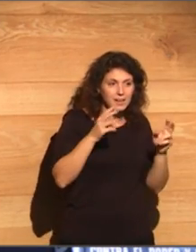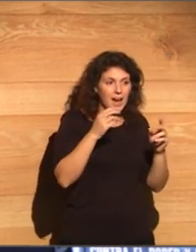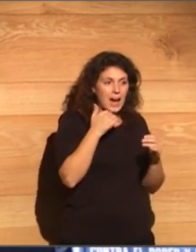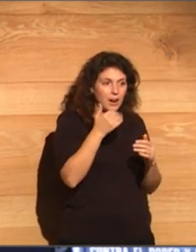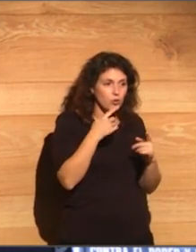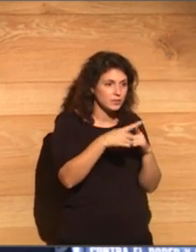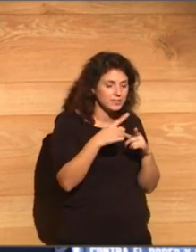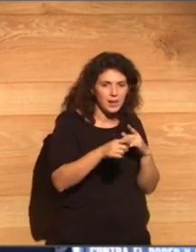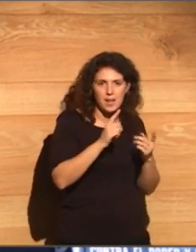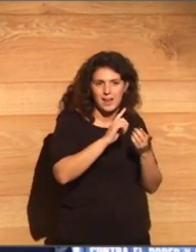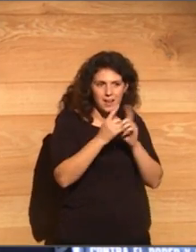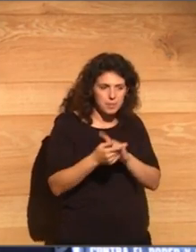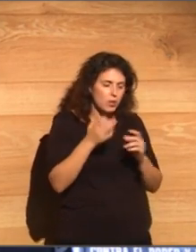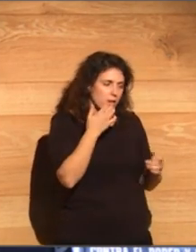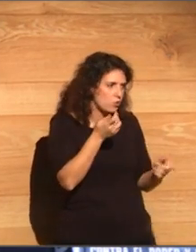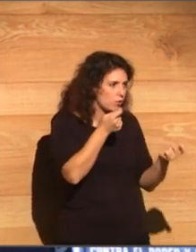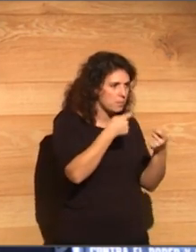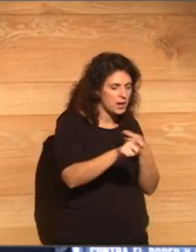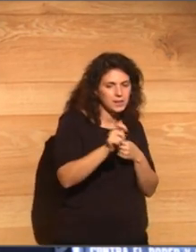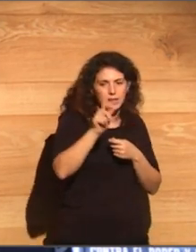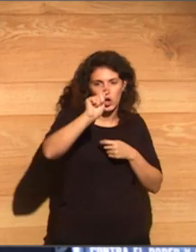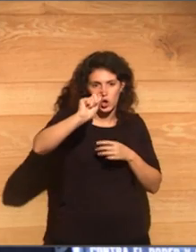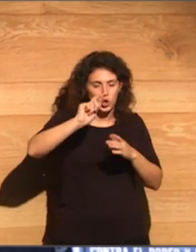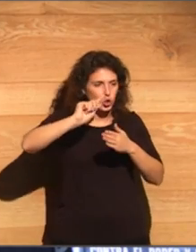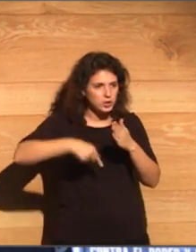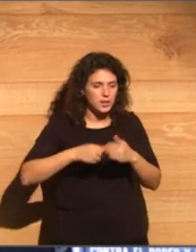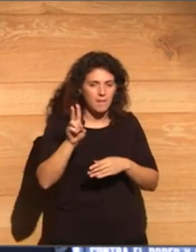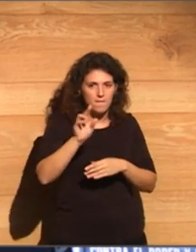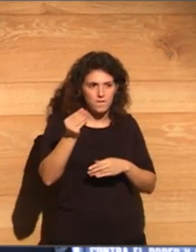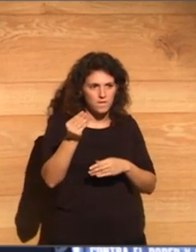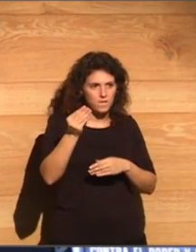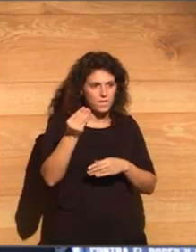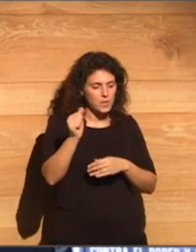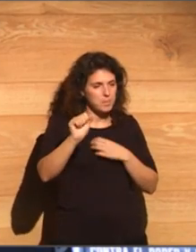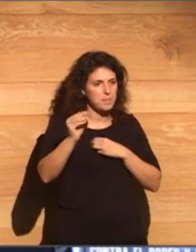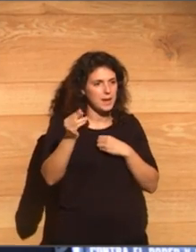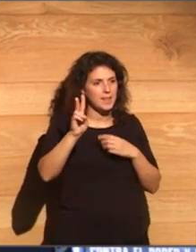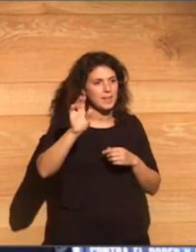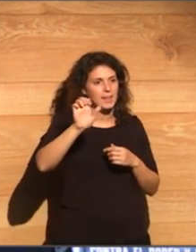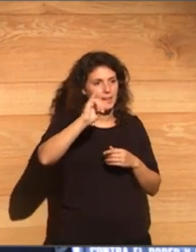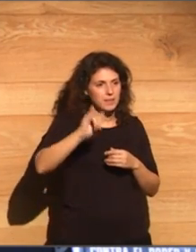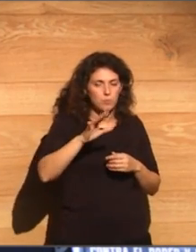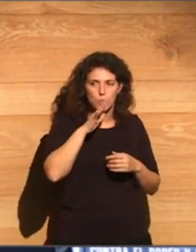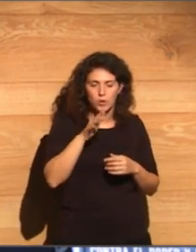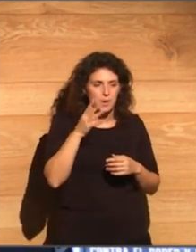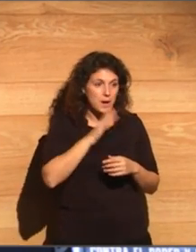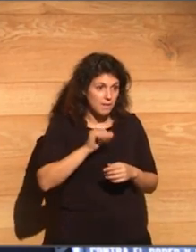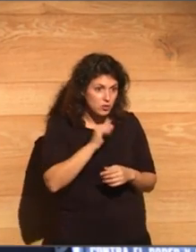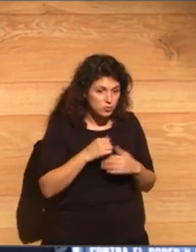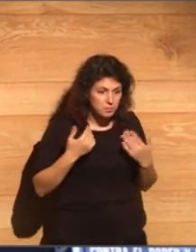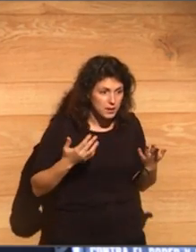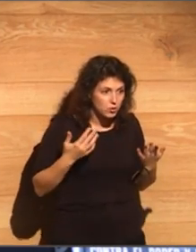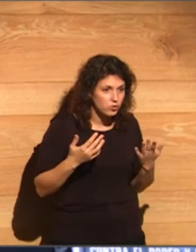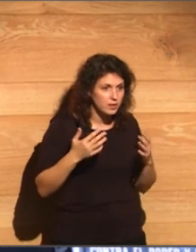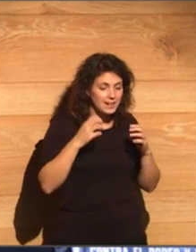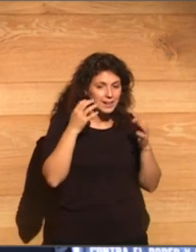de marketing. Contratan a José Luis López Vázquez, que es ese supuesto genio. En ese sentido, la película es muy vigente, pero no llega más allá